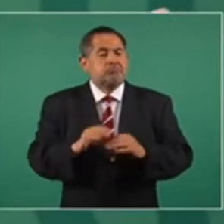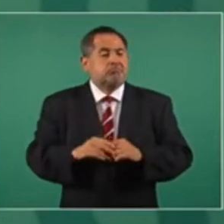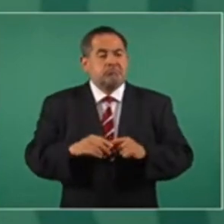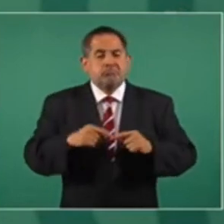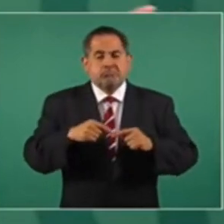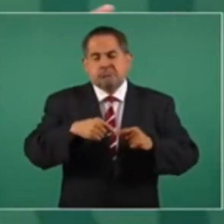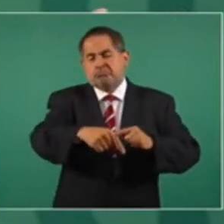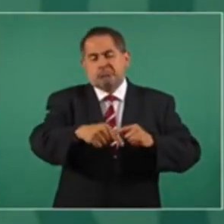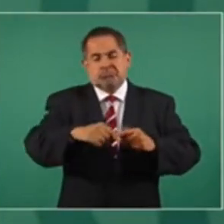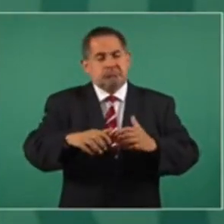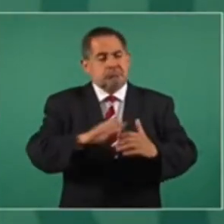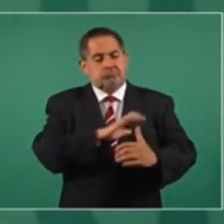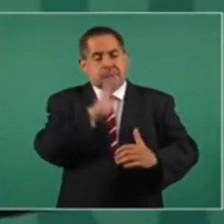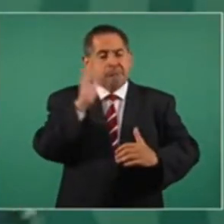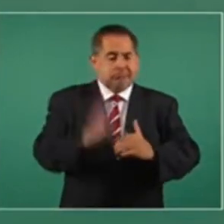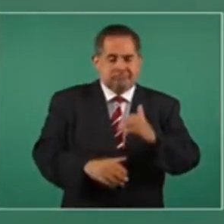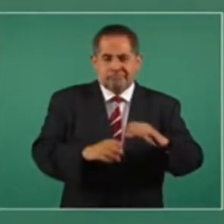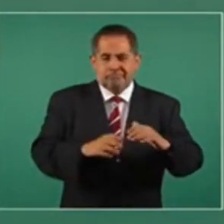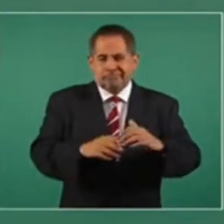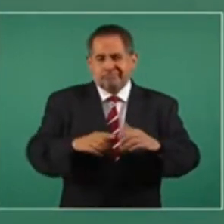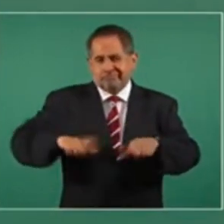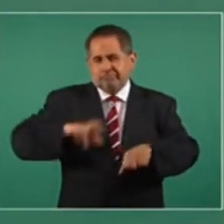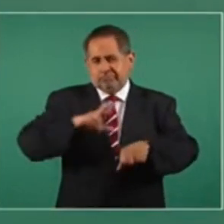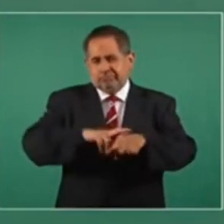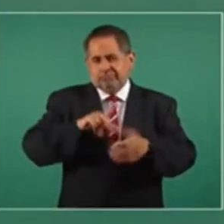terminar o está concluyendo